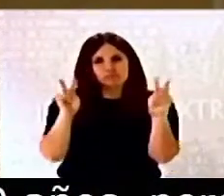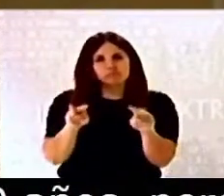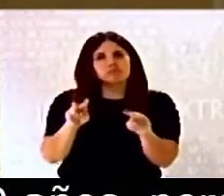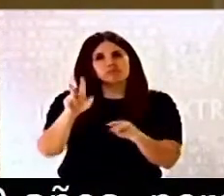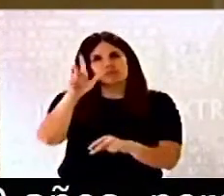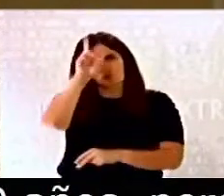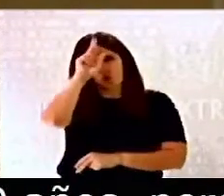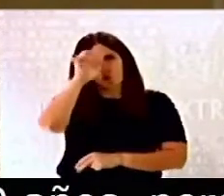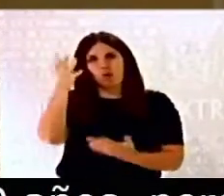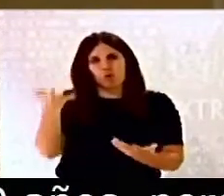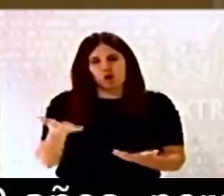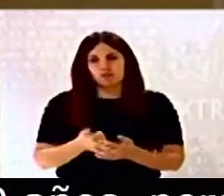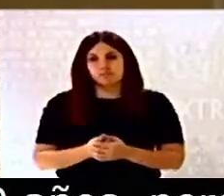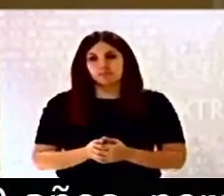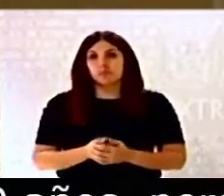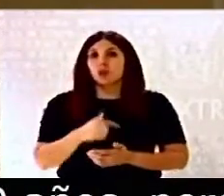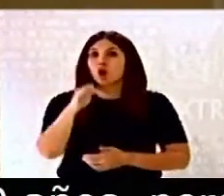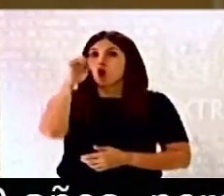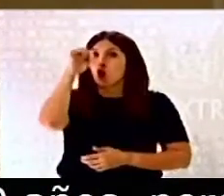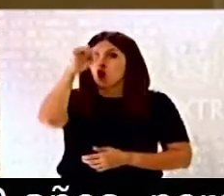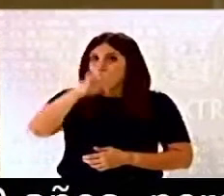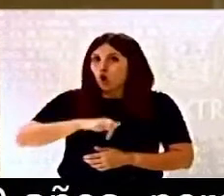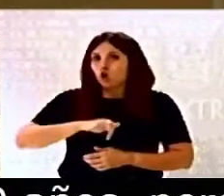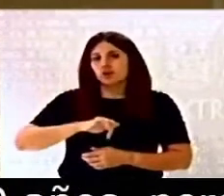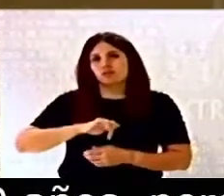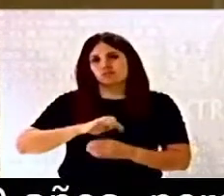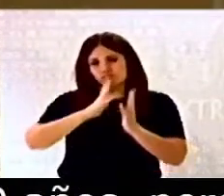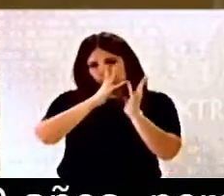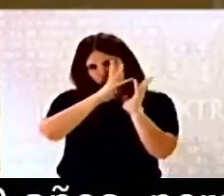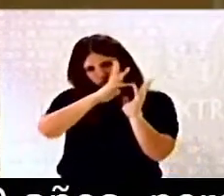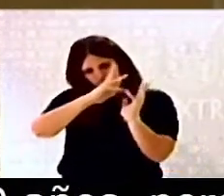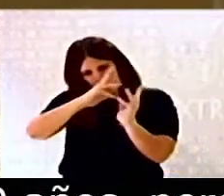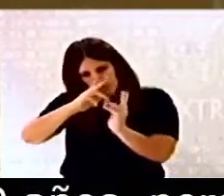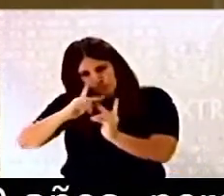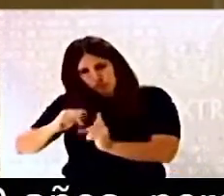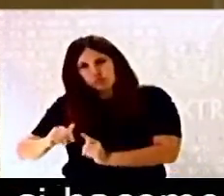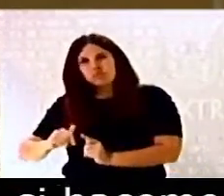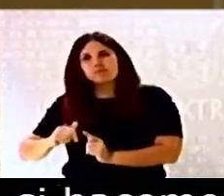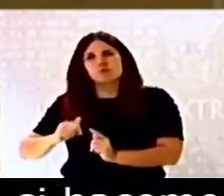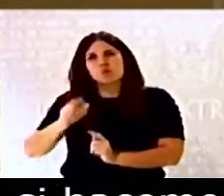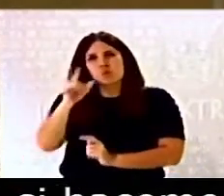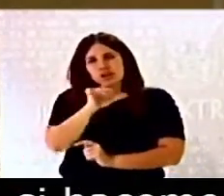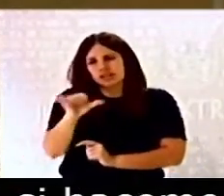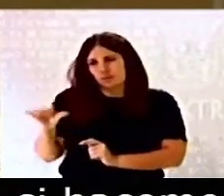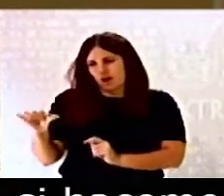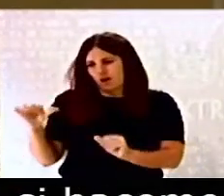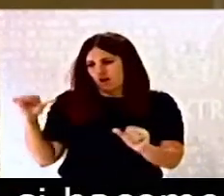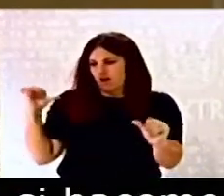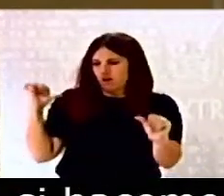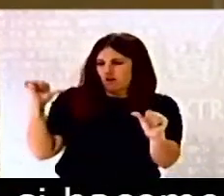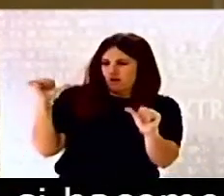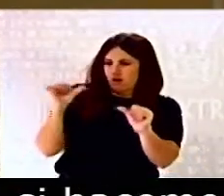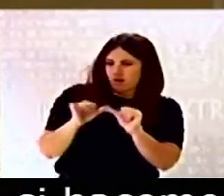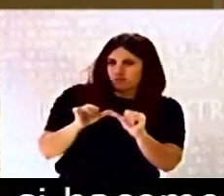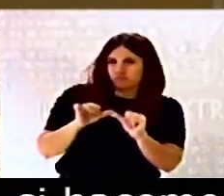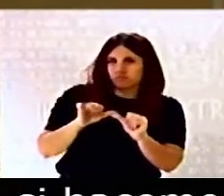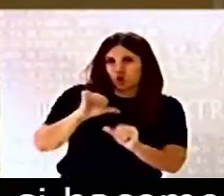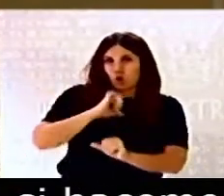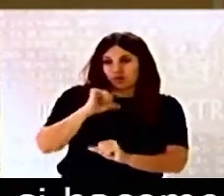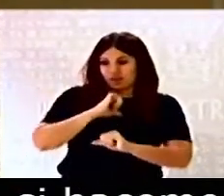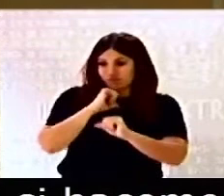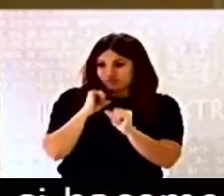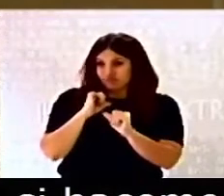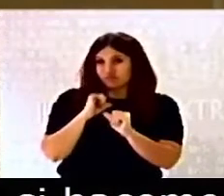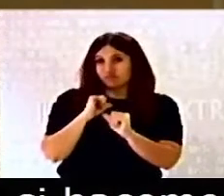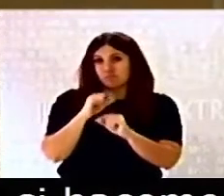que hoy, si hacemos la media de los últimos 7 días, de los ingresos que se han producido, la edad